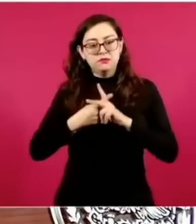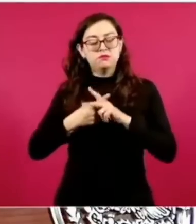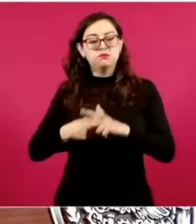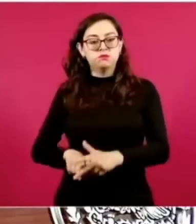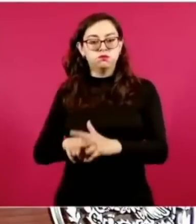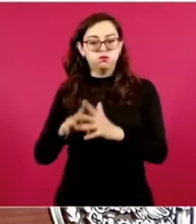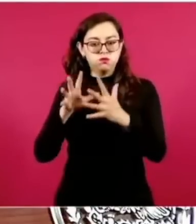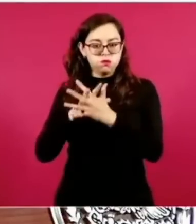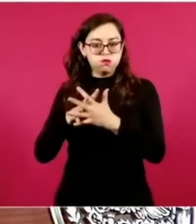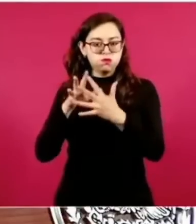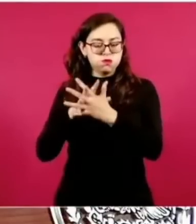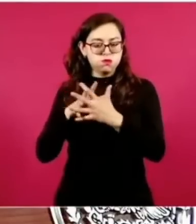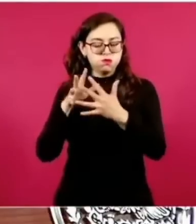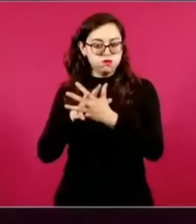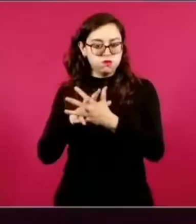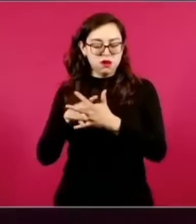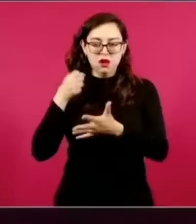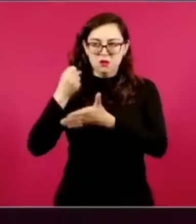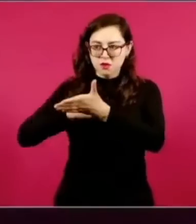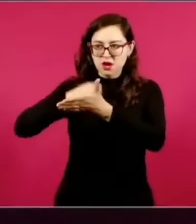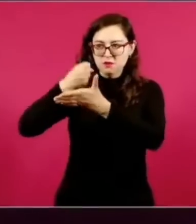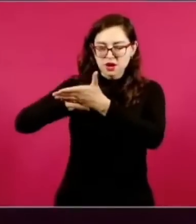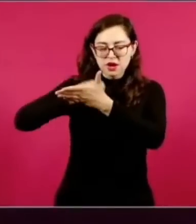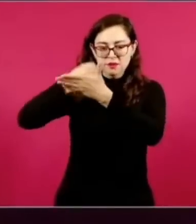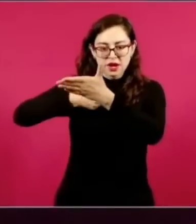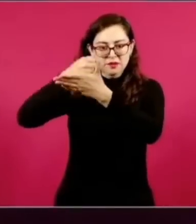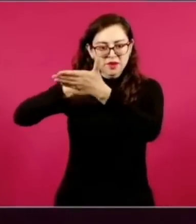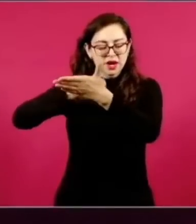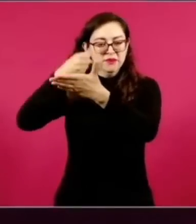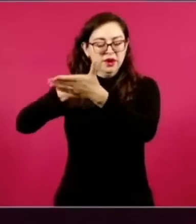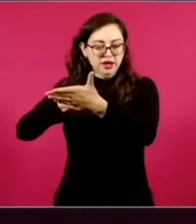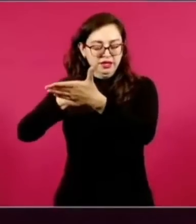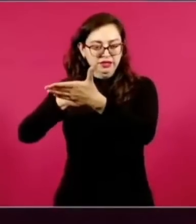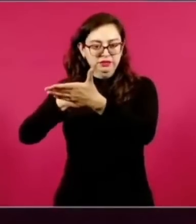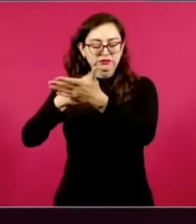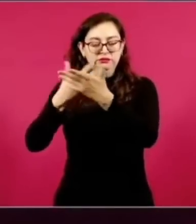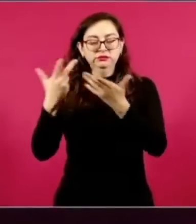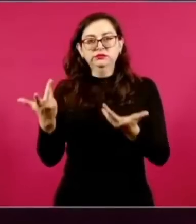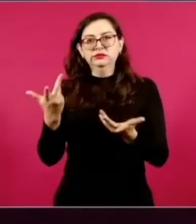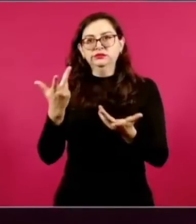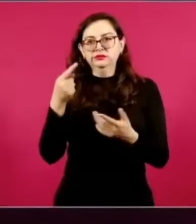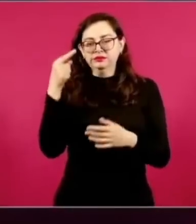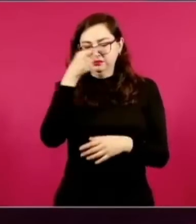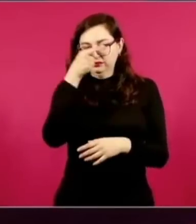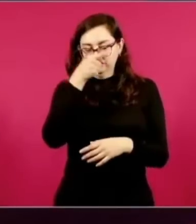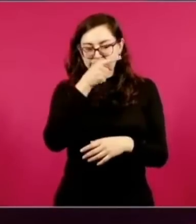todo su movimiento lo hace en un condado